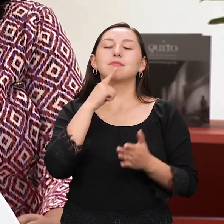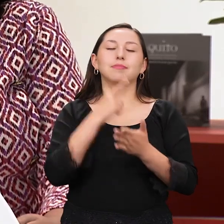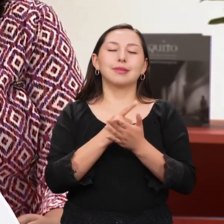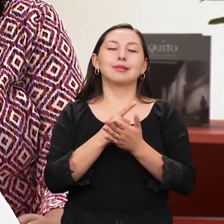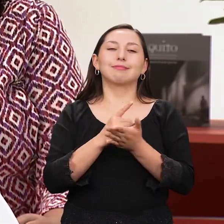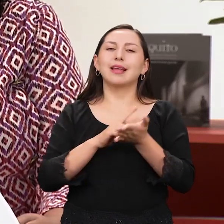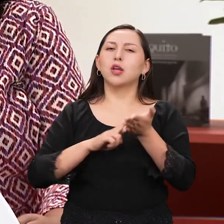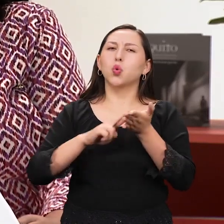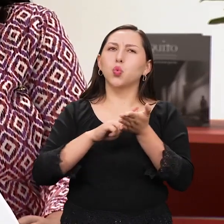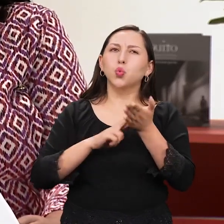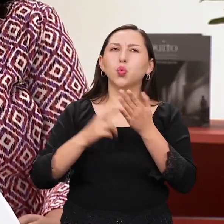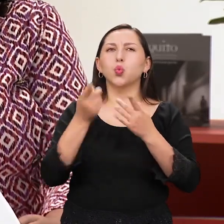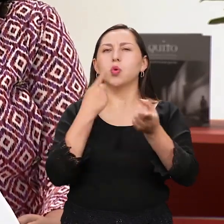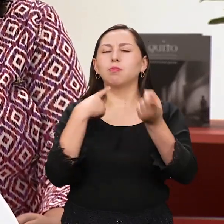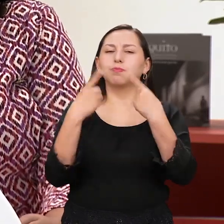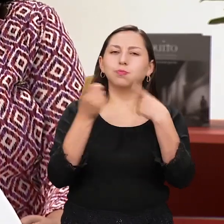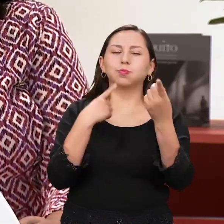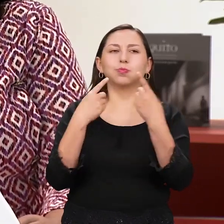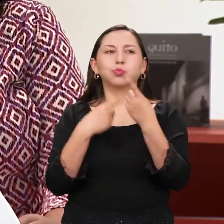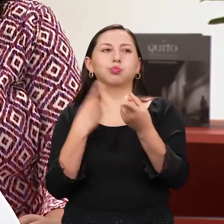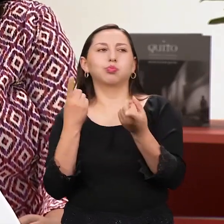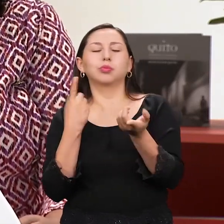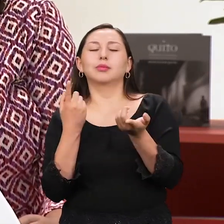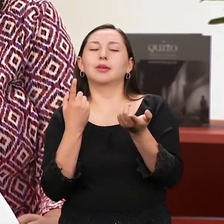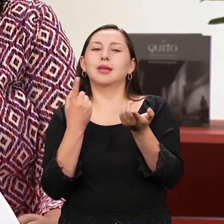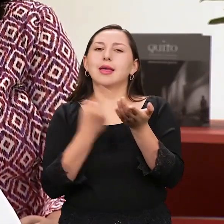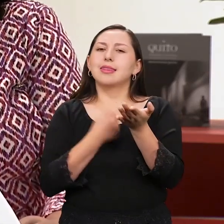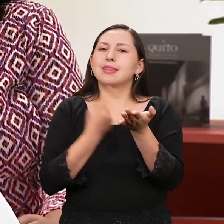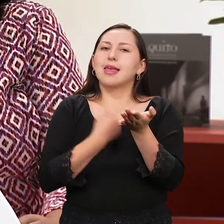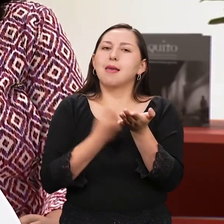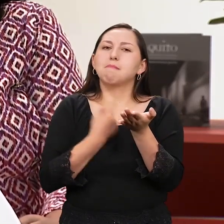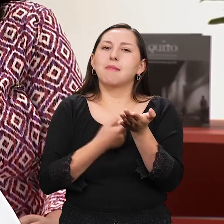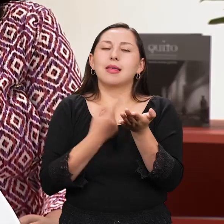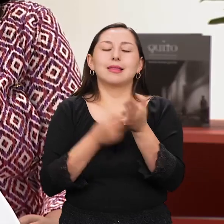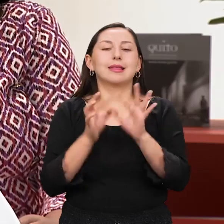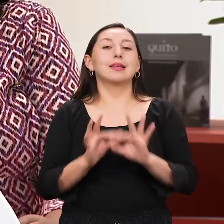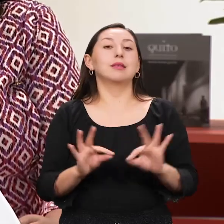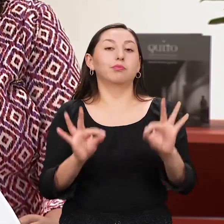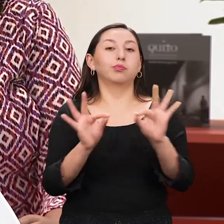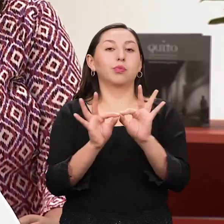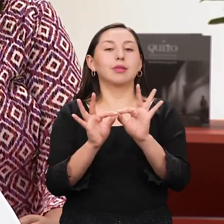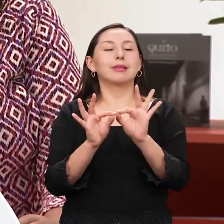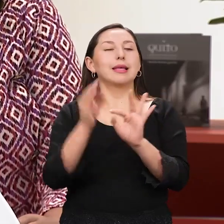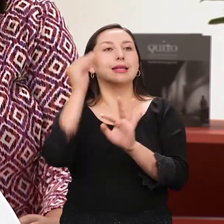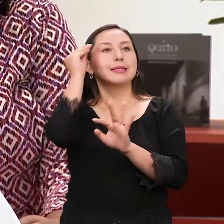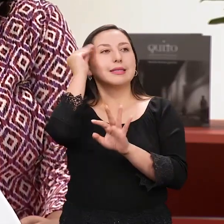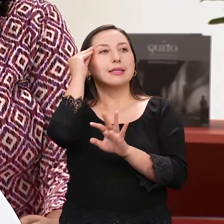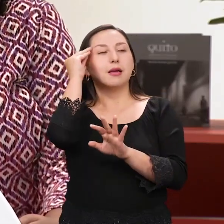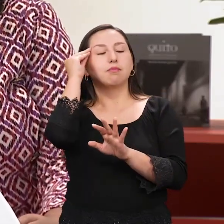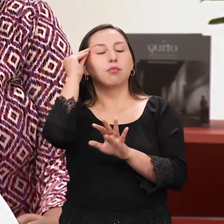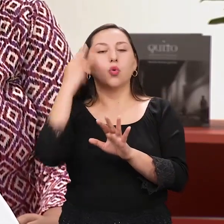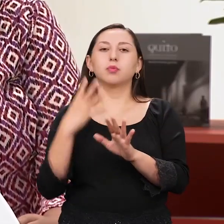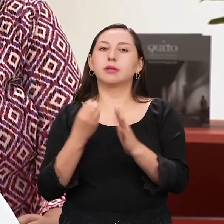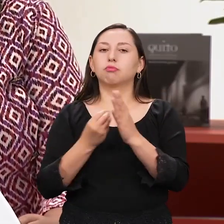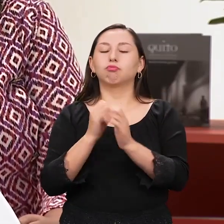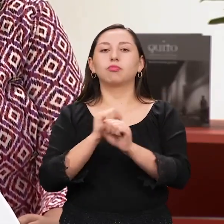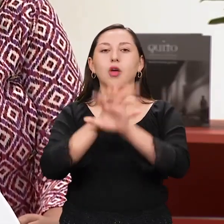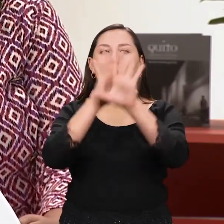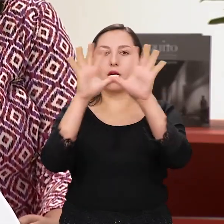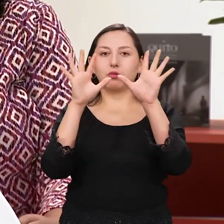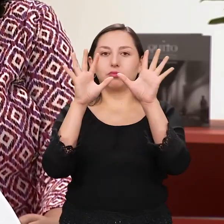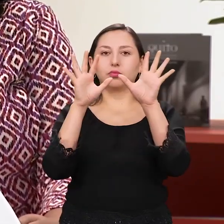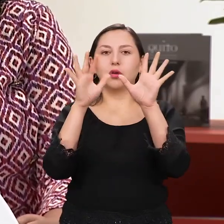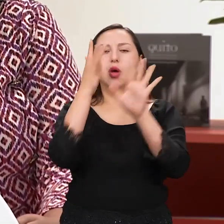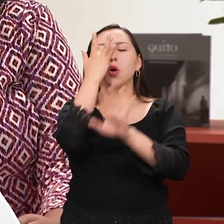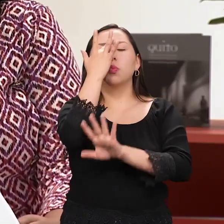discursos y esta teatralización funcionan en la gente, por supuesto que lo podemos discutir. Que si se está haciendo bien o no, yo diría que